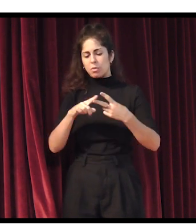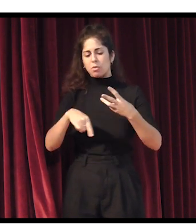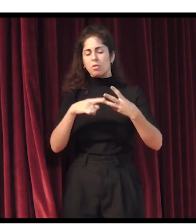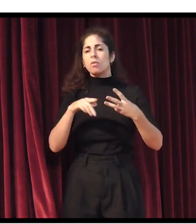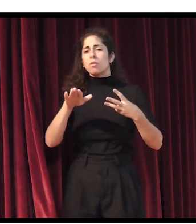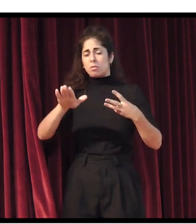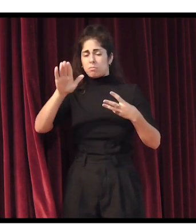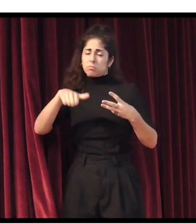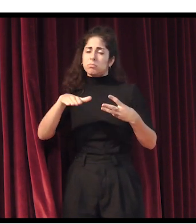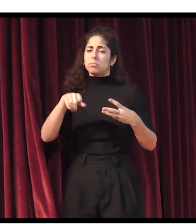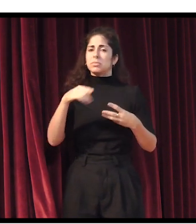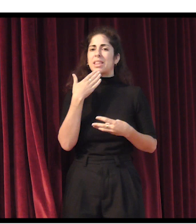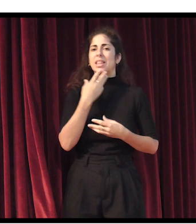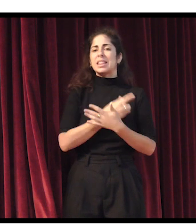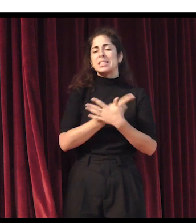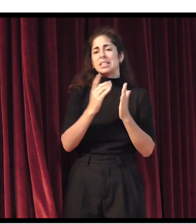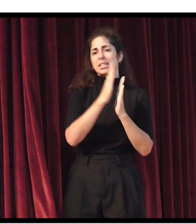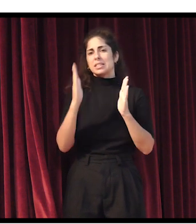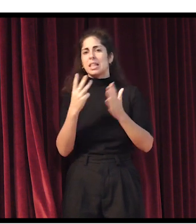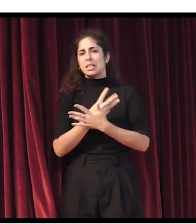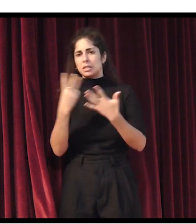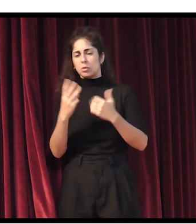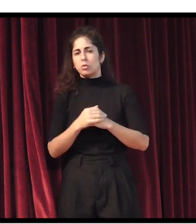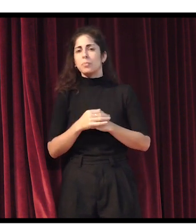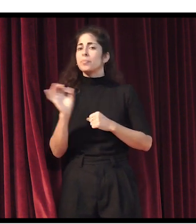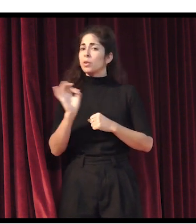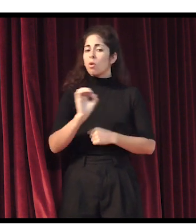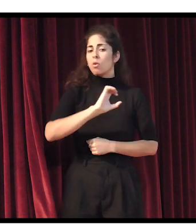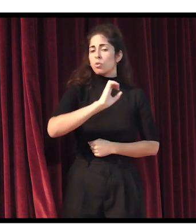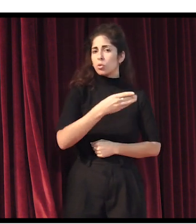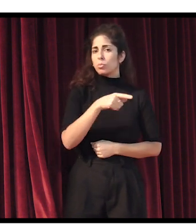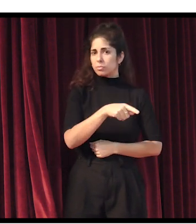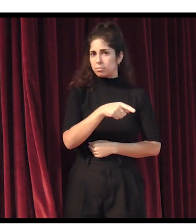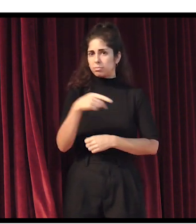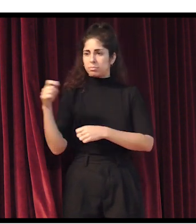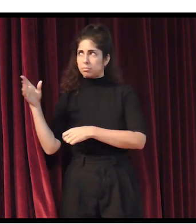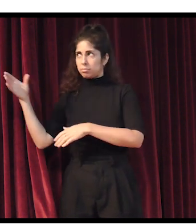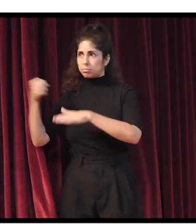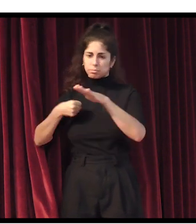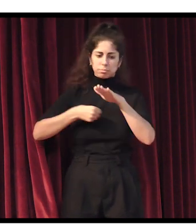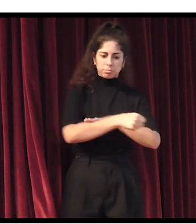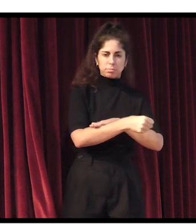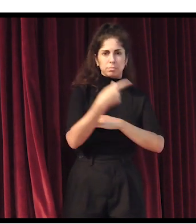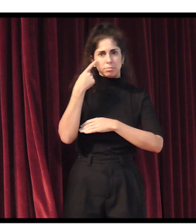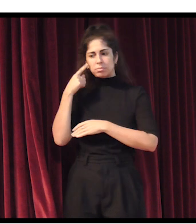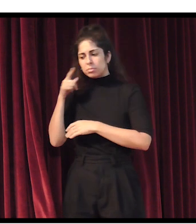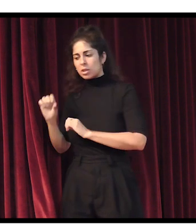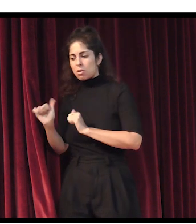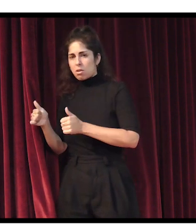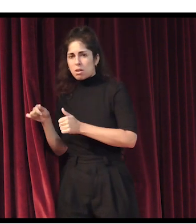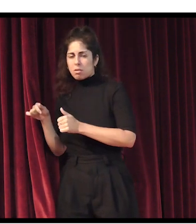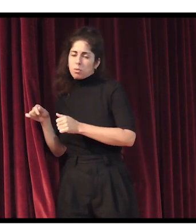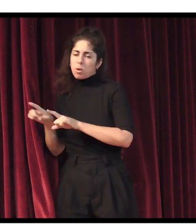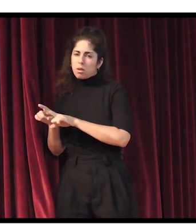años. O en el caso de que el jugador y el club destino, perteneciendo a distintos países, no estén a más de 50 kilómetros de frontera. Como pueden